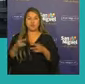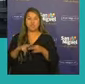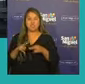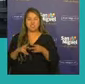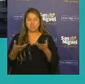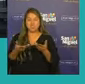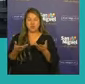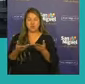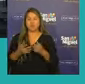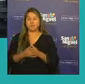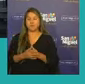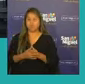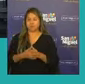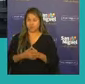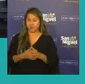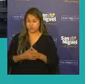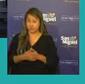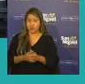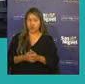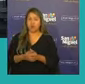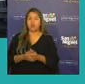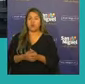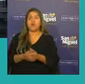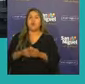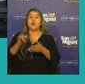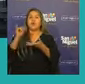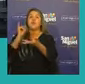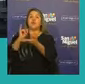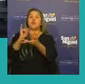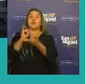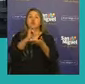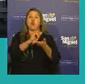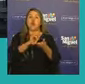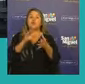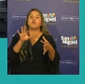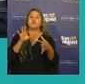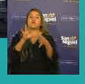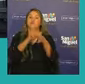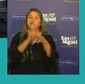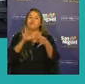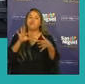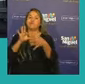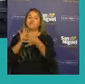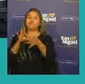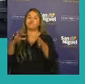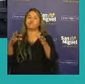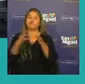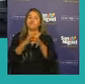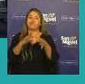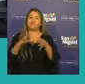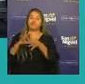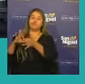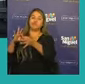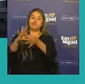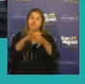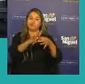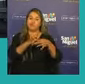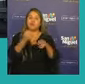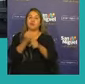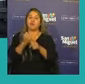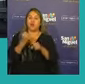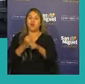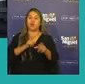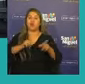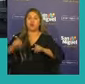este círculo virtuoso, por decirlo así, que nos permite trabajar en coordinación, que nos permite